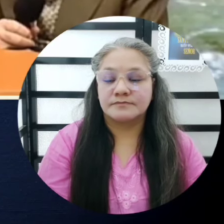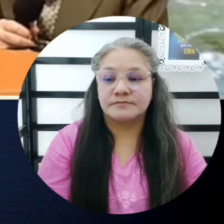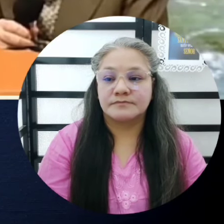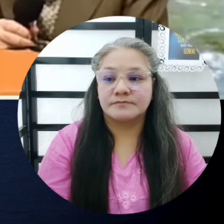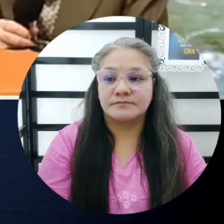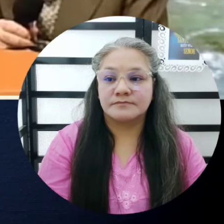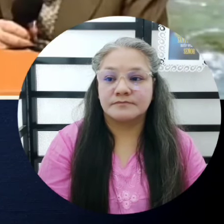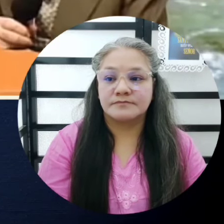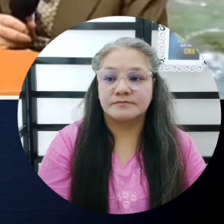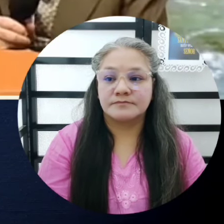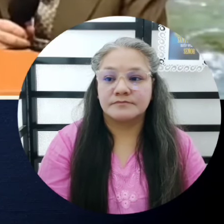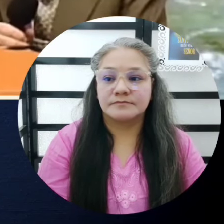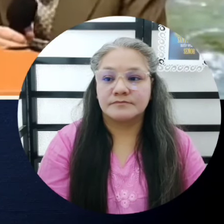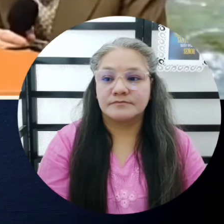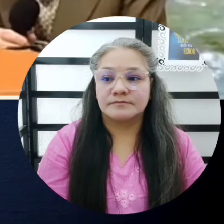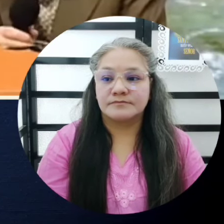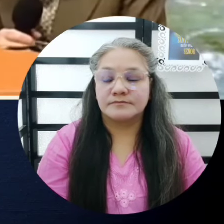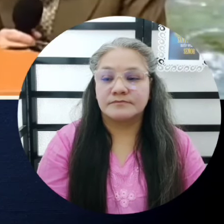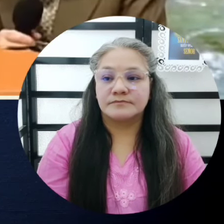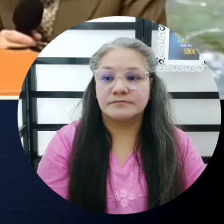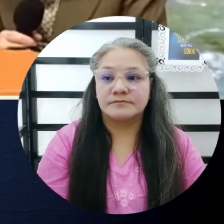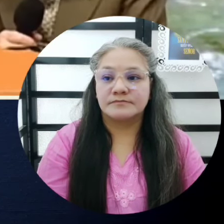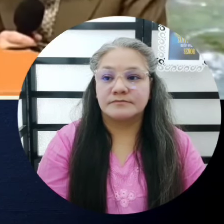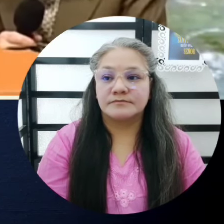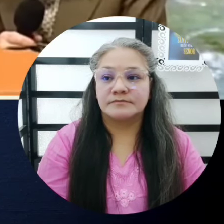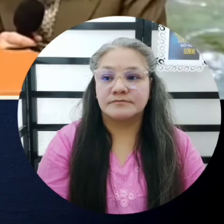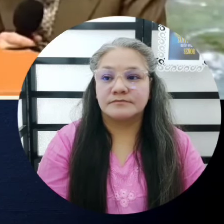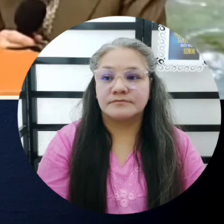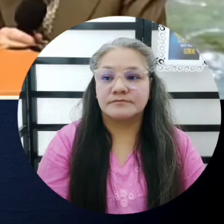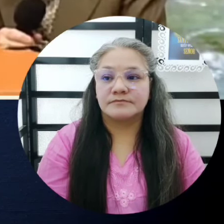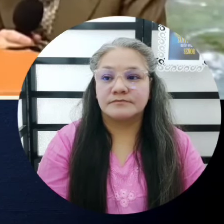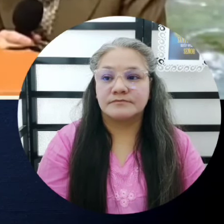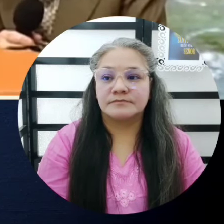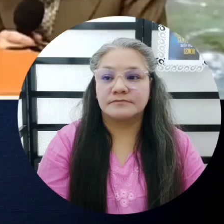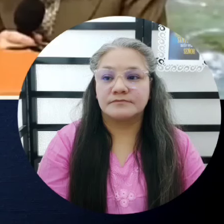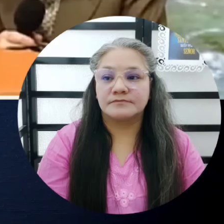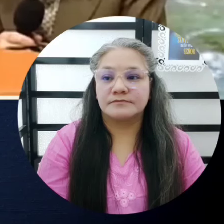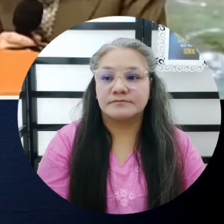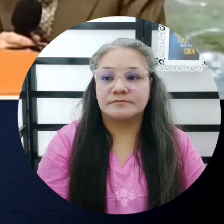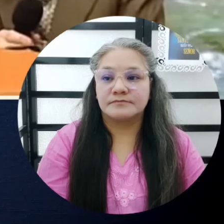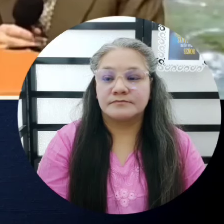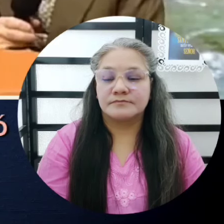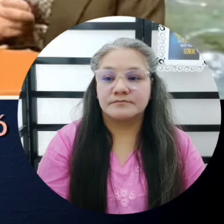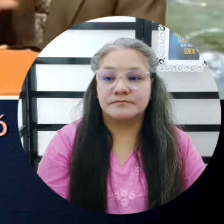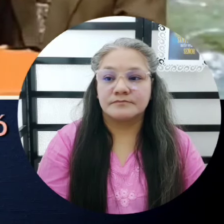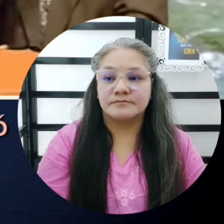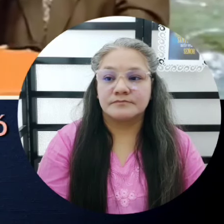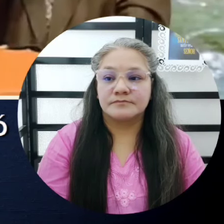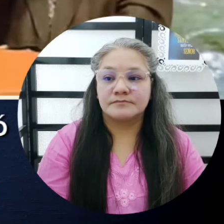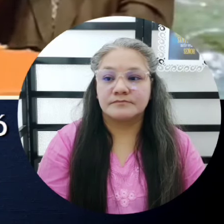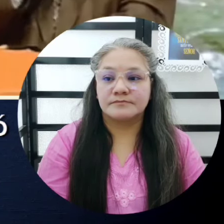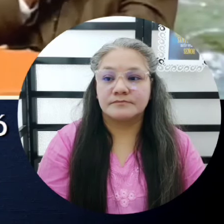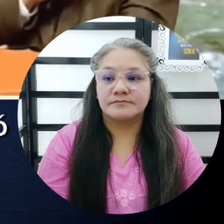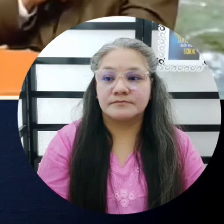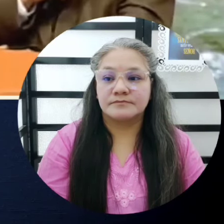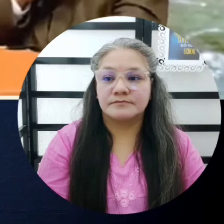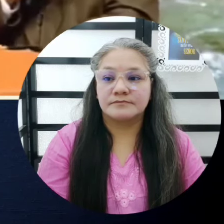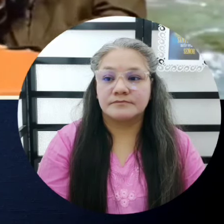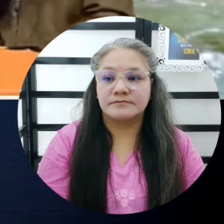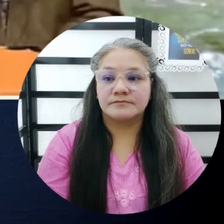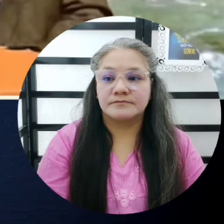Vasti y de lo que ella había hecho y de la sentencia contra ella. Ya se le pasó la